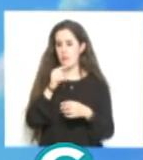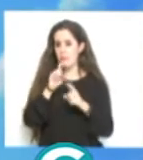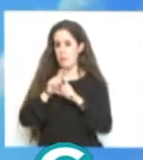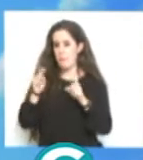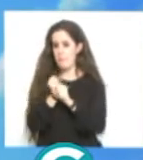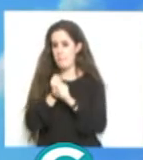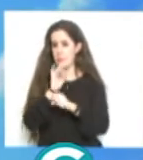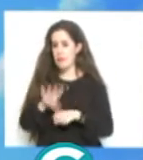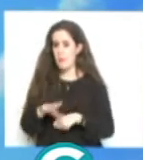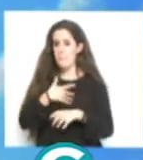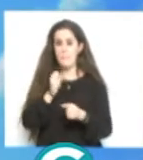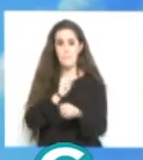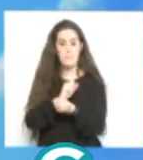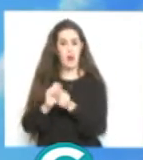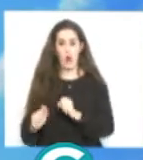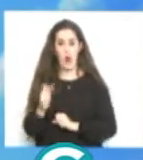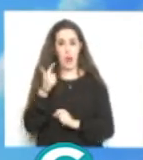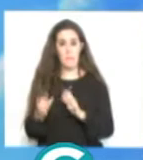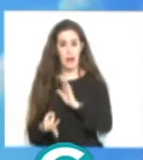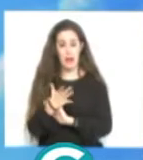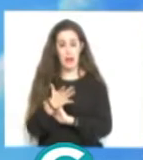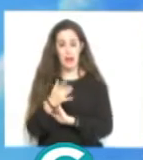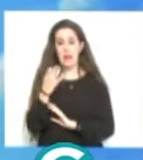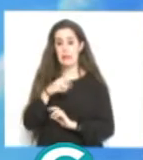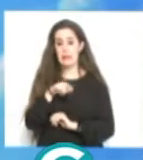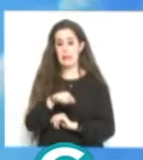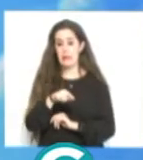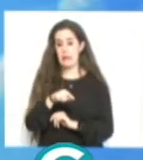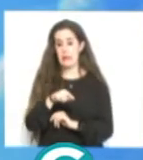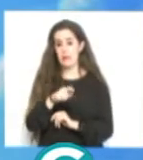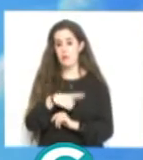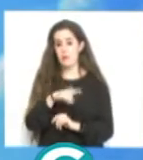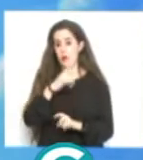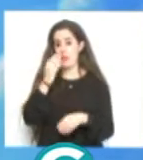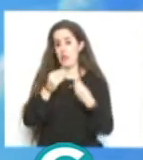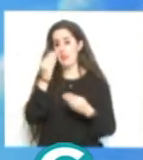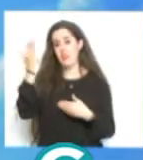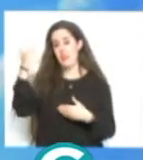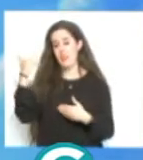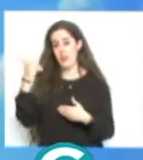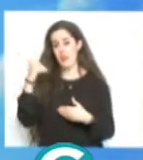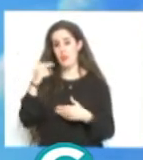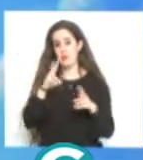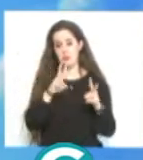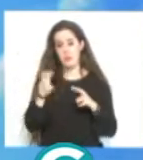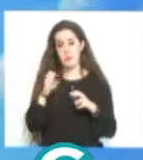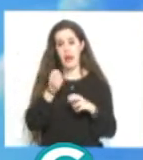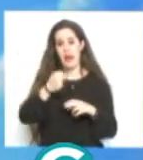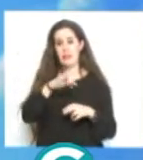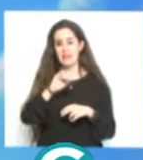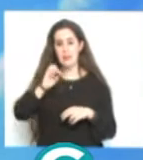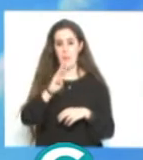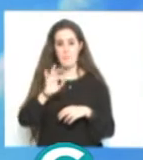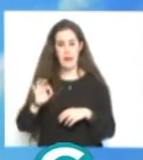Los que generan más paro y los que propiciaron o idearon el Plenca y las ATIPE.